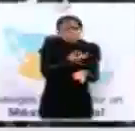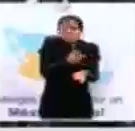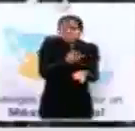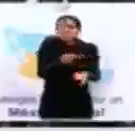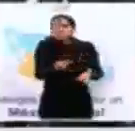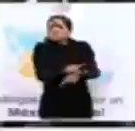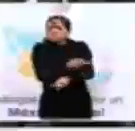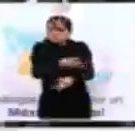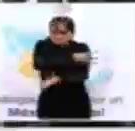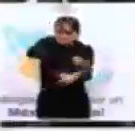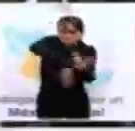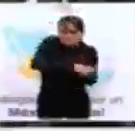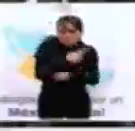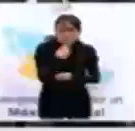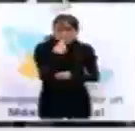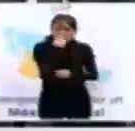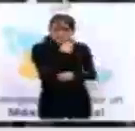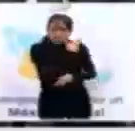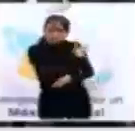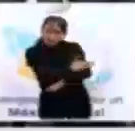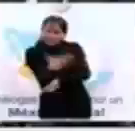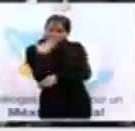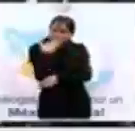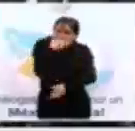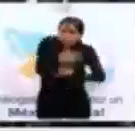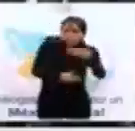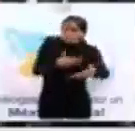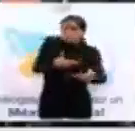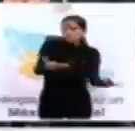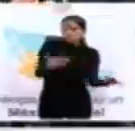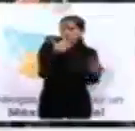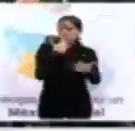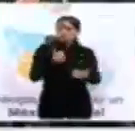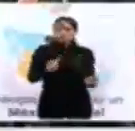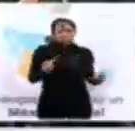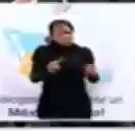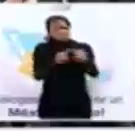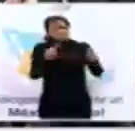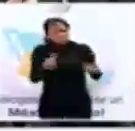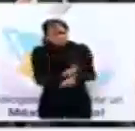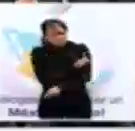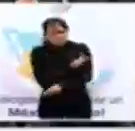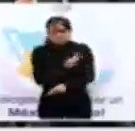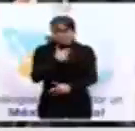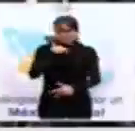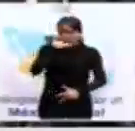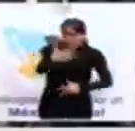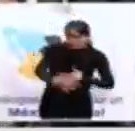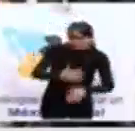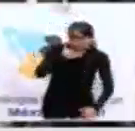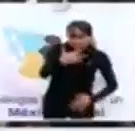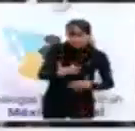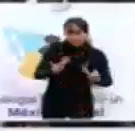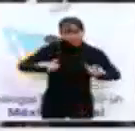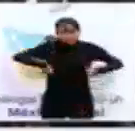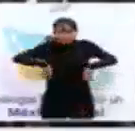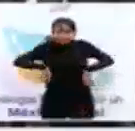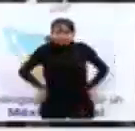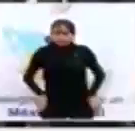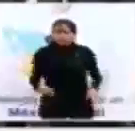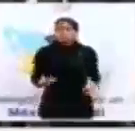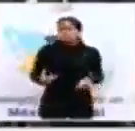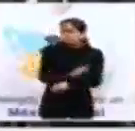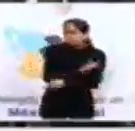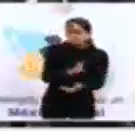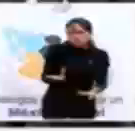que eso se traduzca en mayor productividad del campo, ¿no? Por lo tanto, no hay que descartar corrupción también en el área rural, en donde pues quién